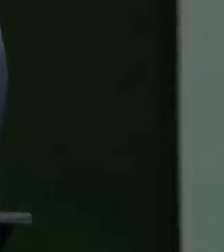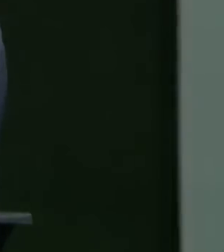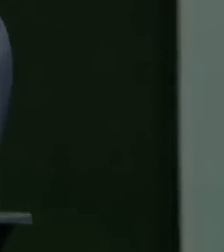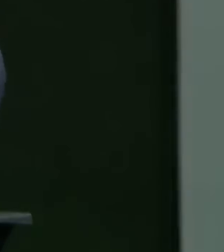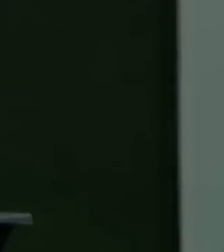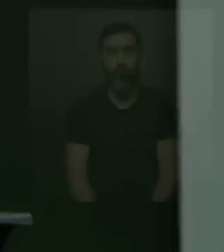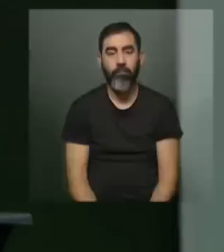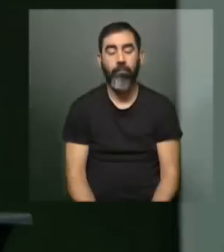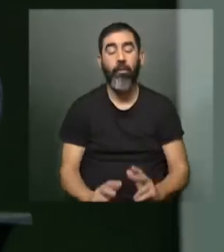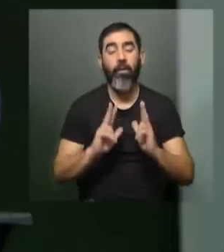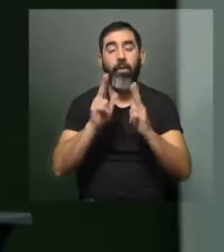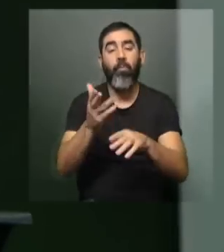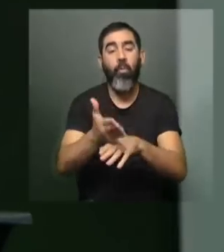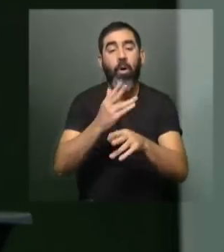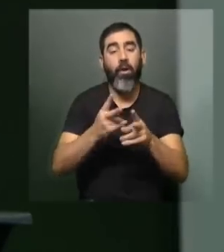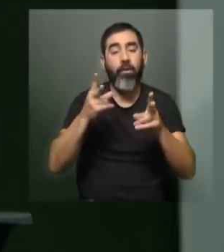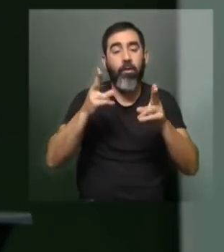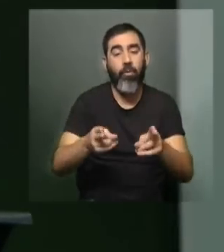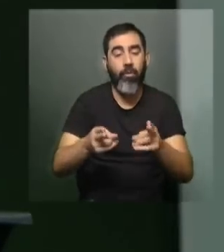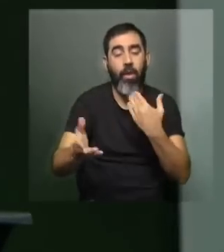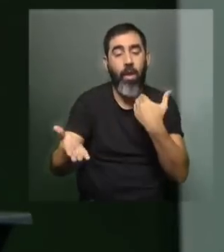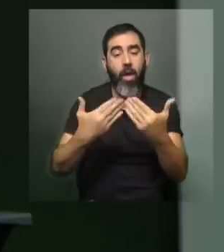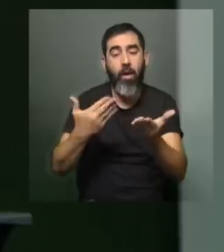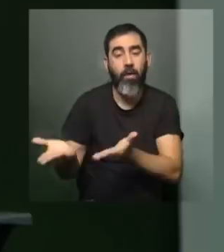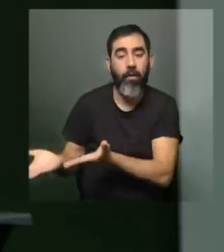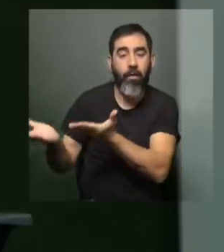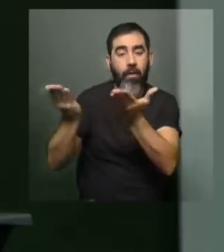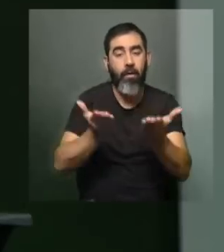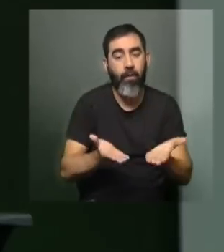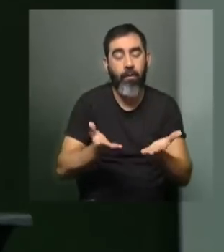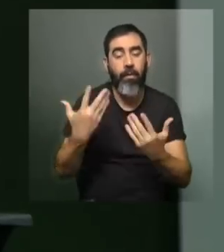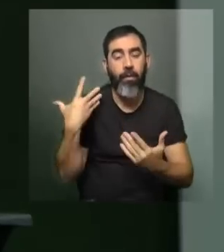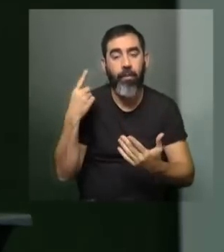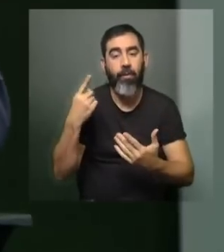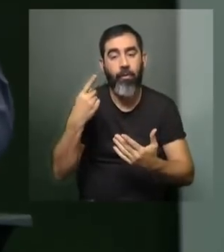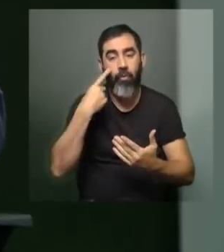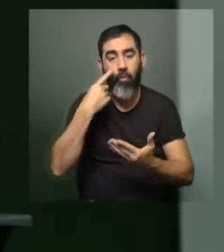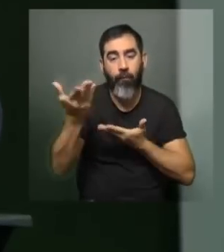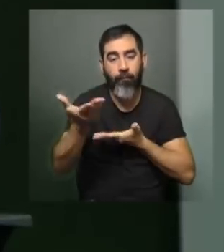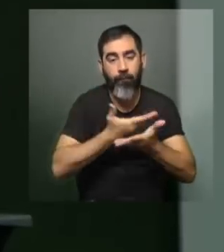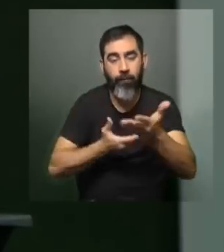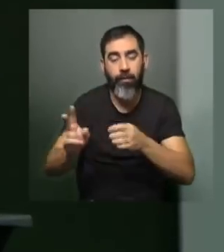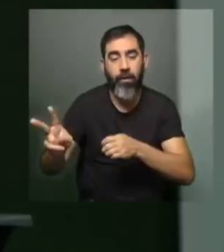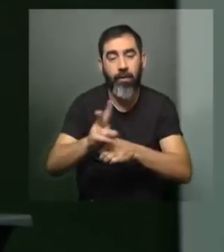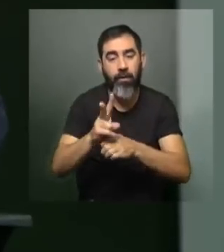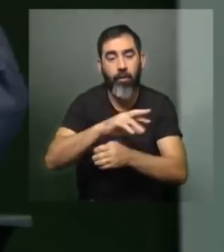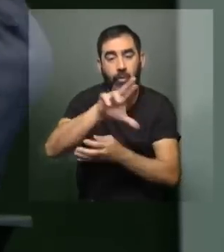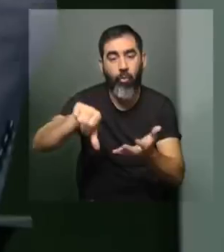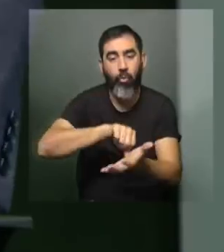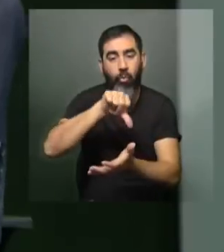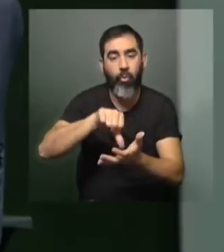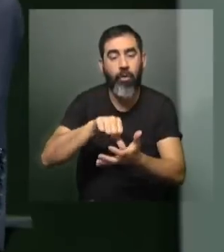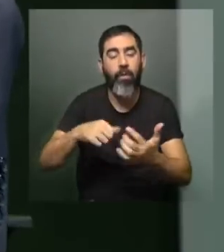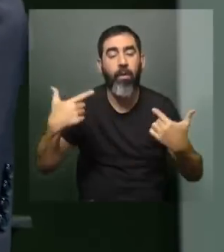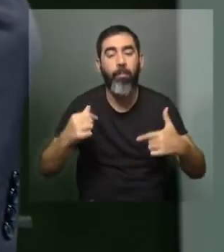bueno como decíamos antes de la pausa vamos a estar recibiendo a partir de este momento al director de convivencia y Seguridad Ciudadana del Ministerio